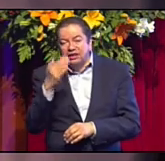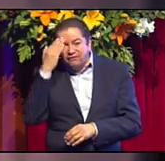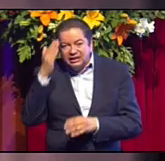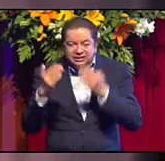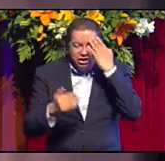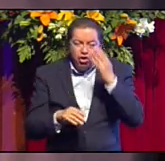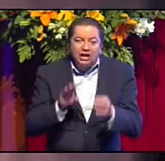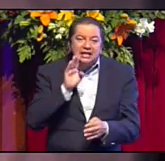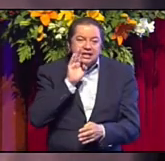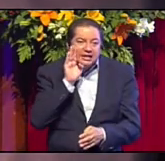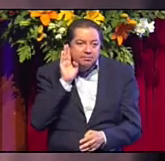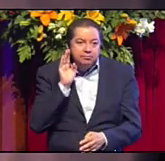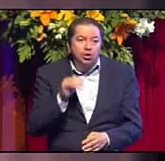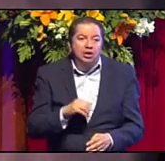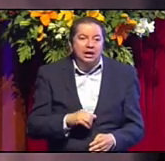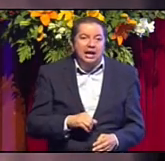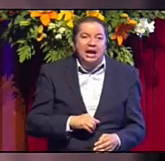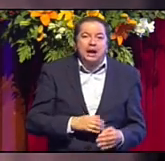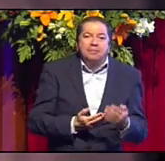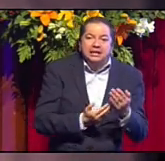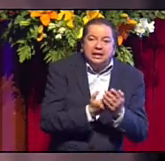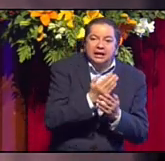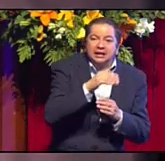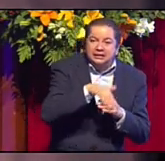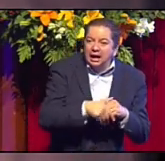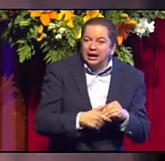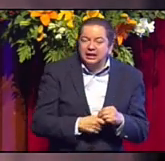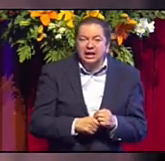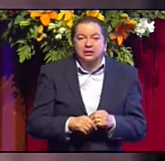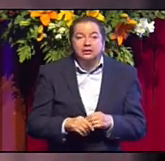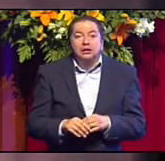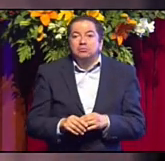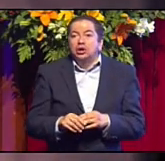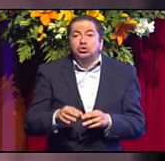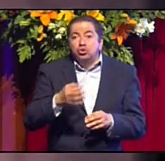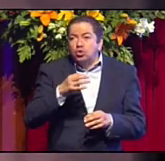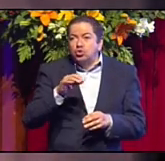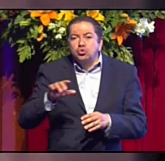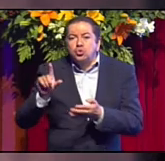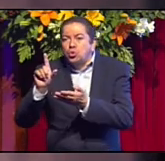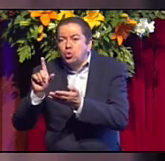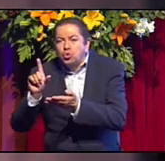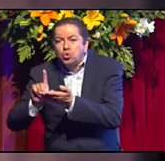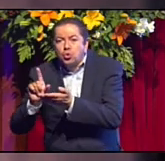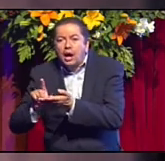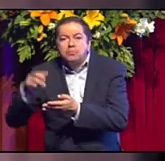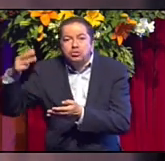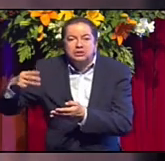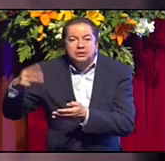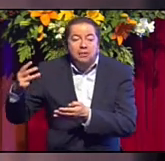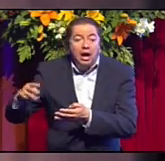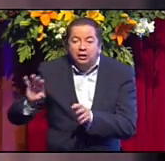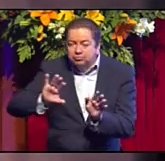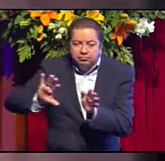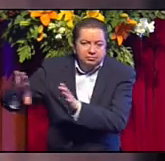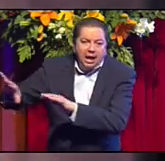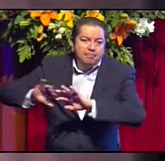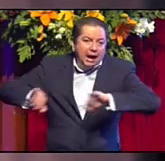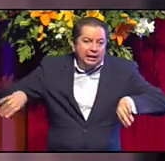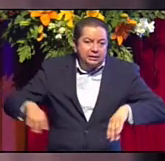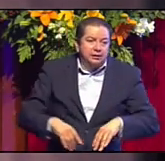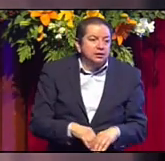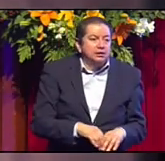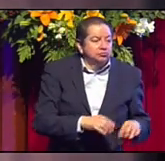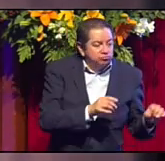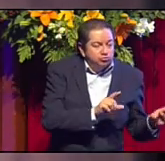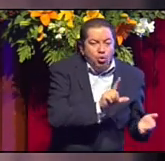andan limpiando todo el día, más allá del aseo municipal, más allá de las áreas verdes, más allá de todo eso. Una cuadrilla en solucionar estos problemas que